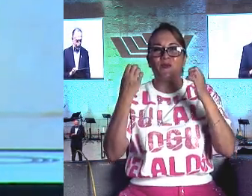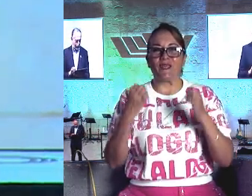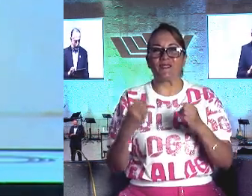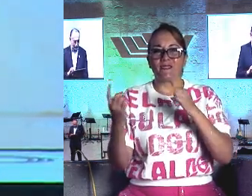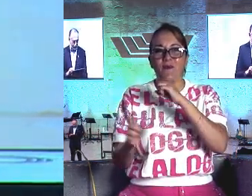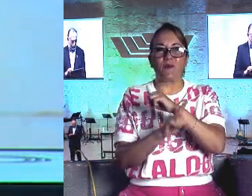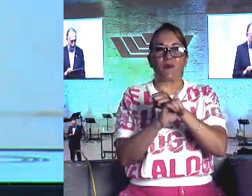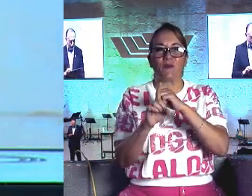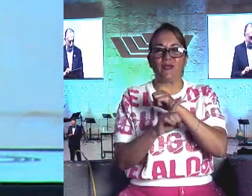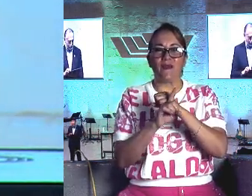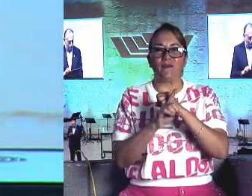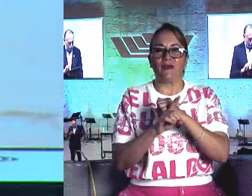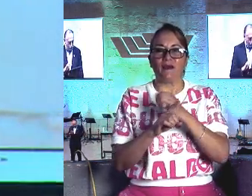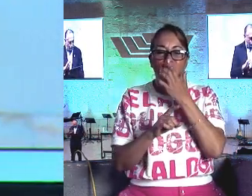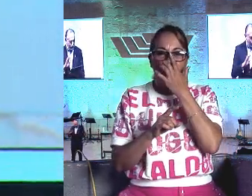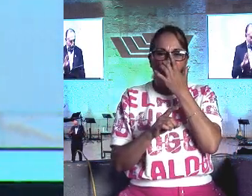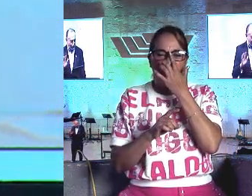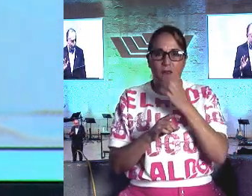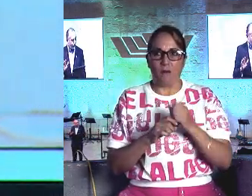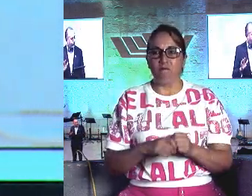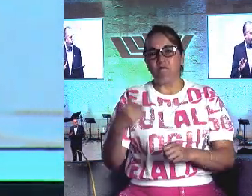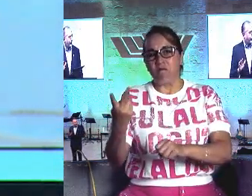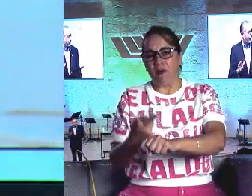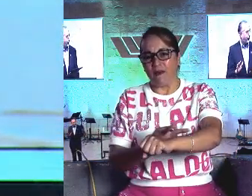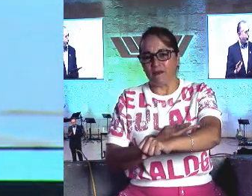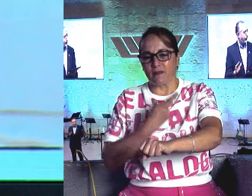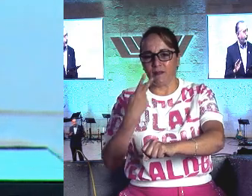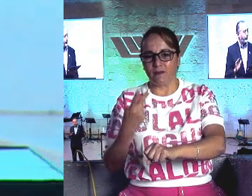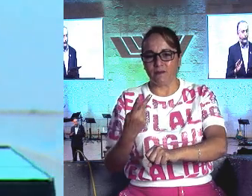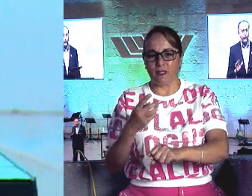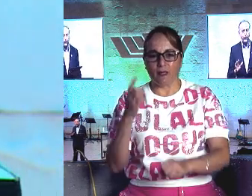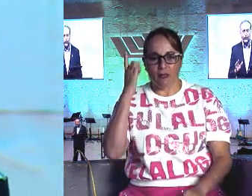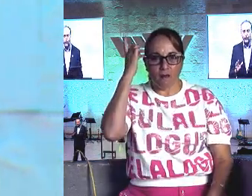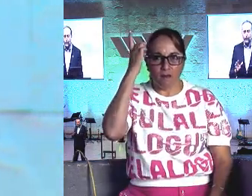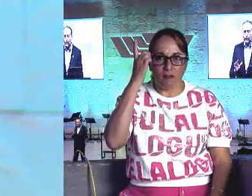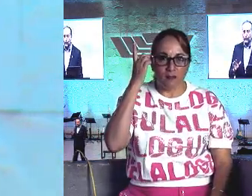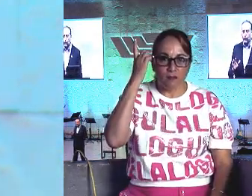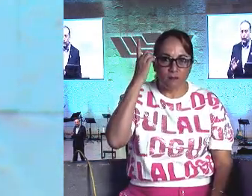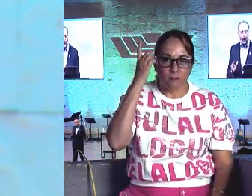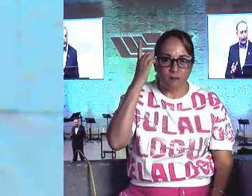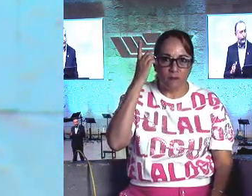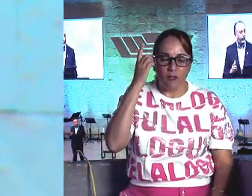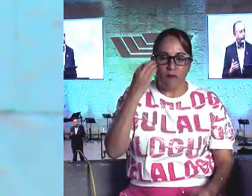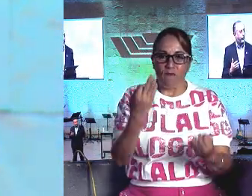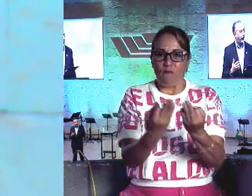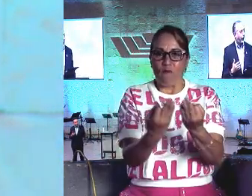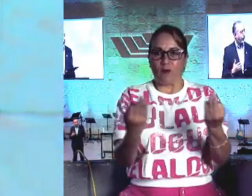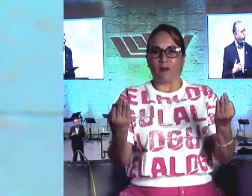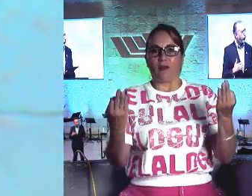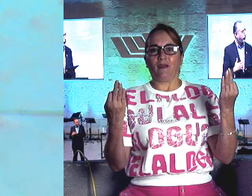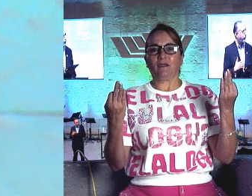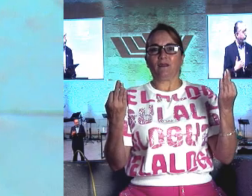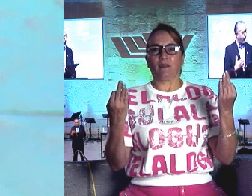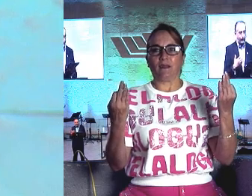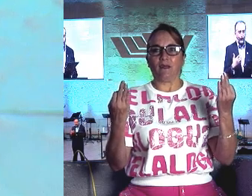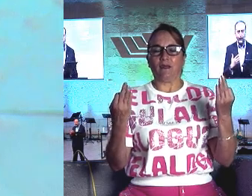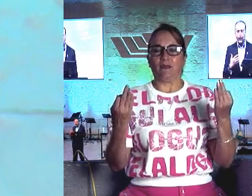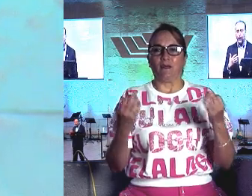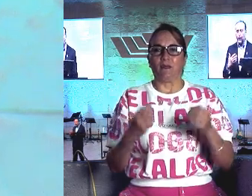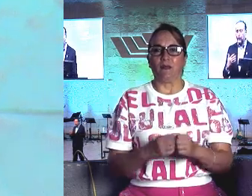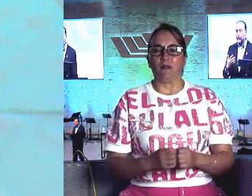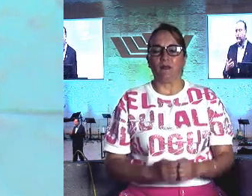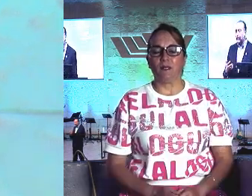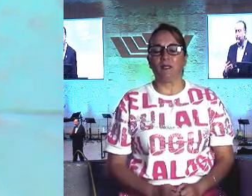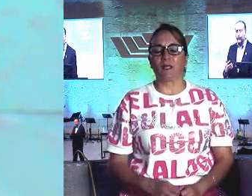que sucede que David se fortalece, Él busca estar en